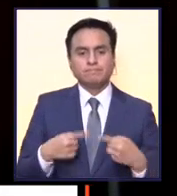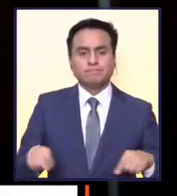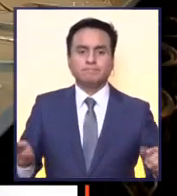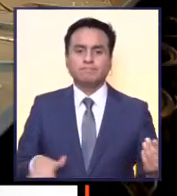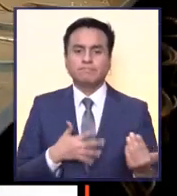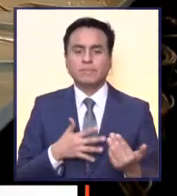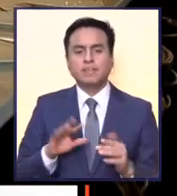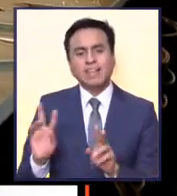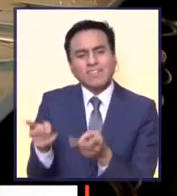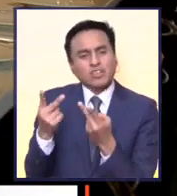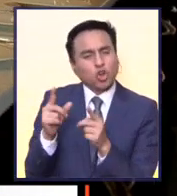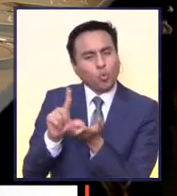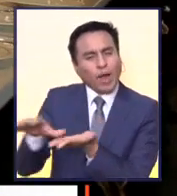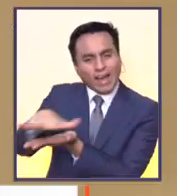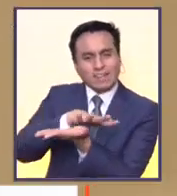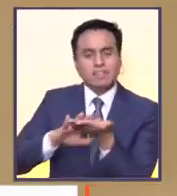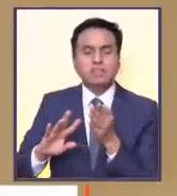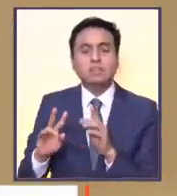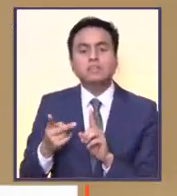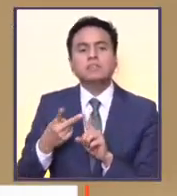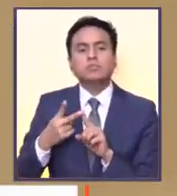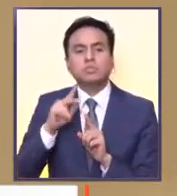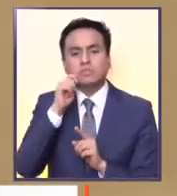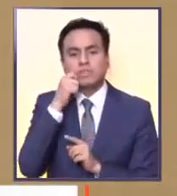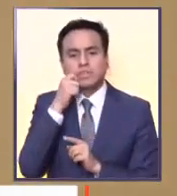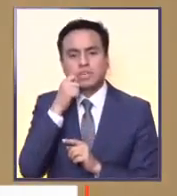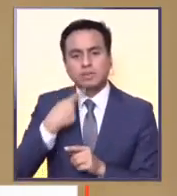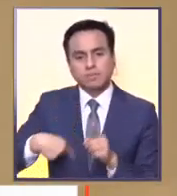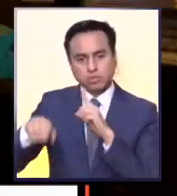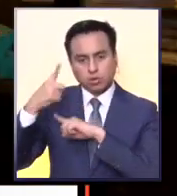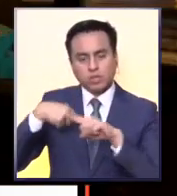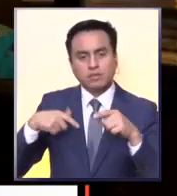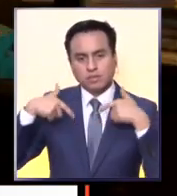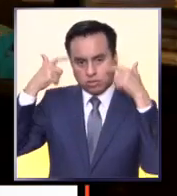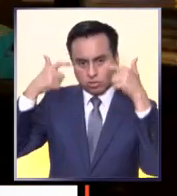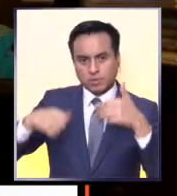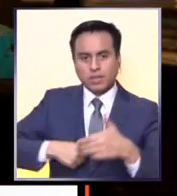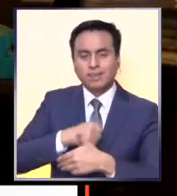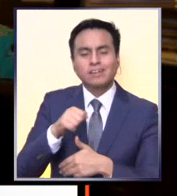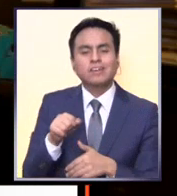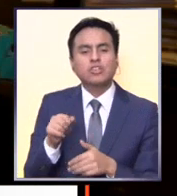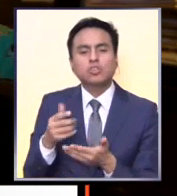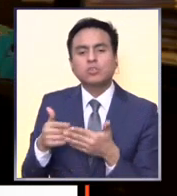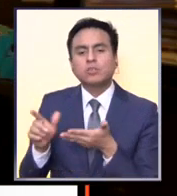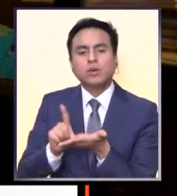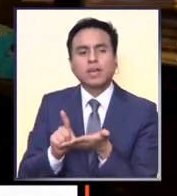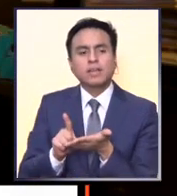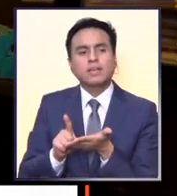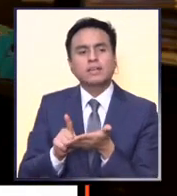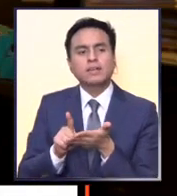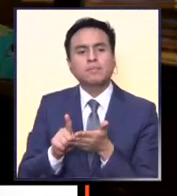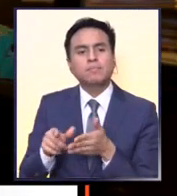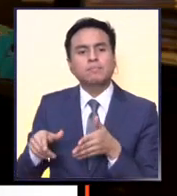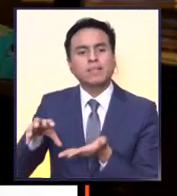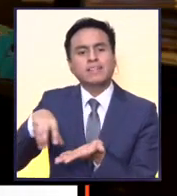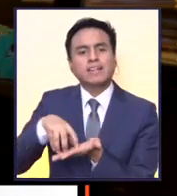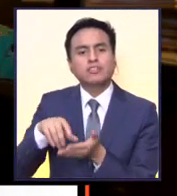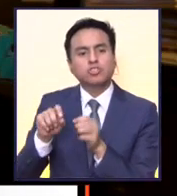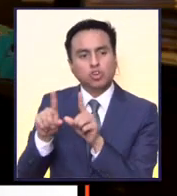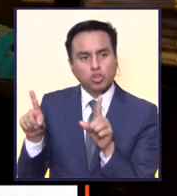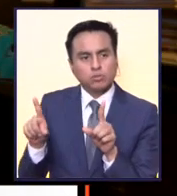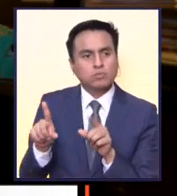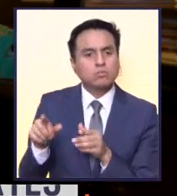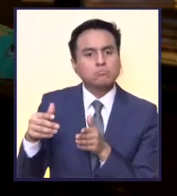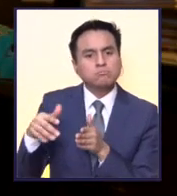La Salvación es el segundo capítulo en mi historia gastronómica. Está ubicado en plena Plaza del Sol, coordenadas más o